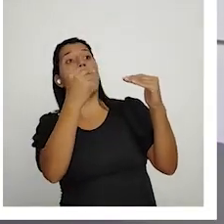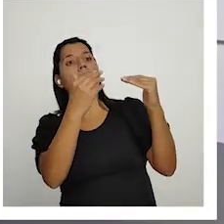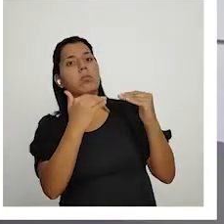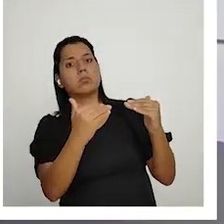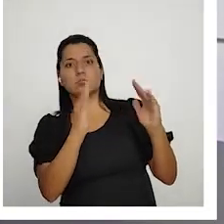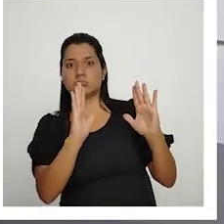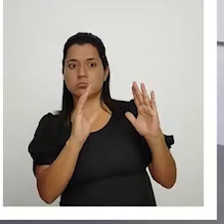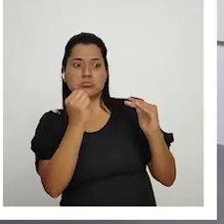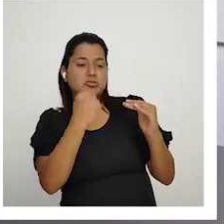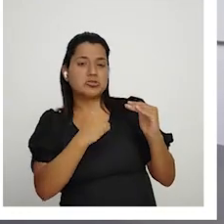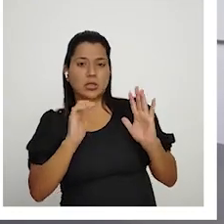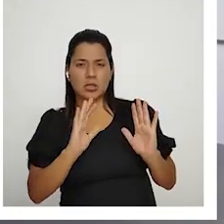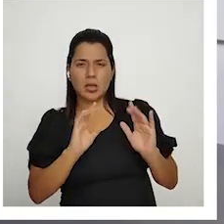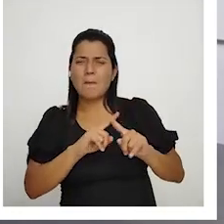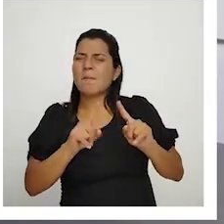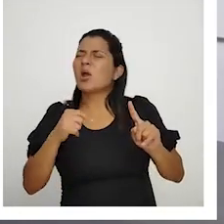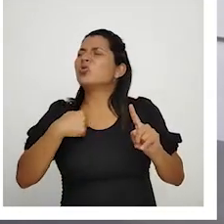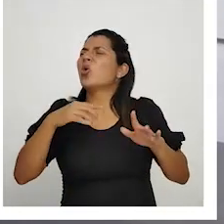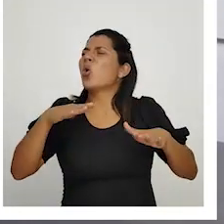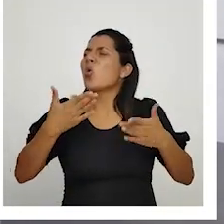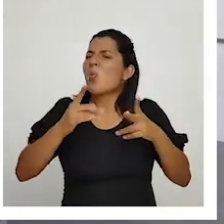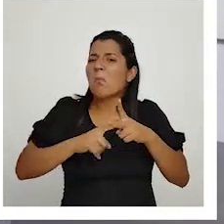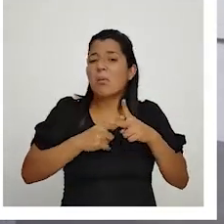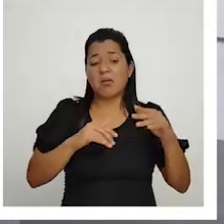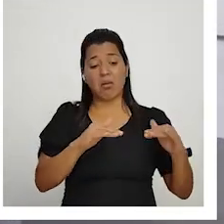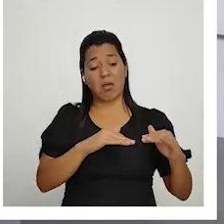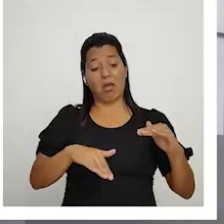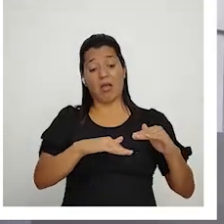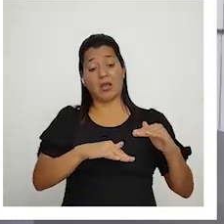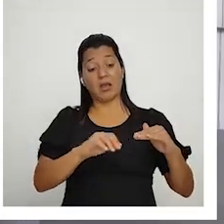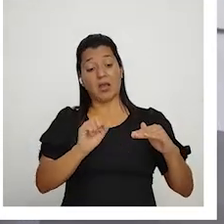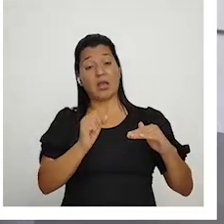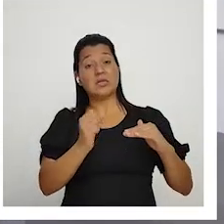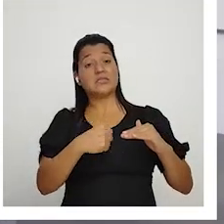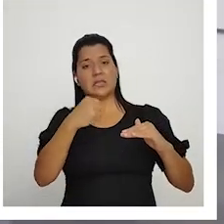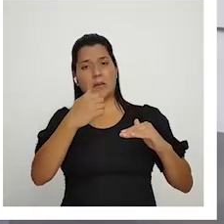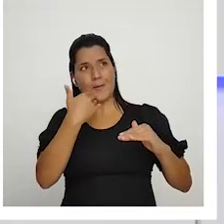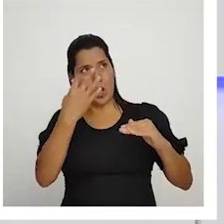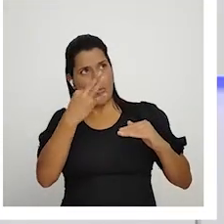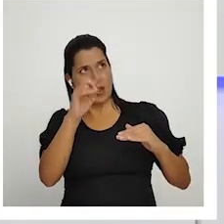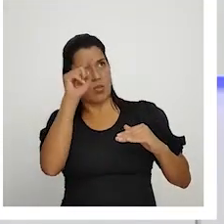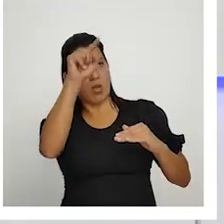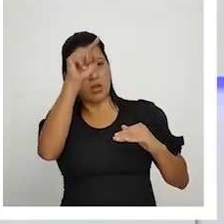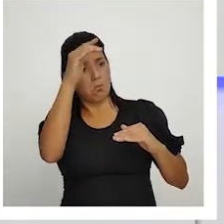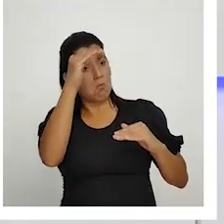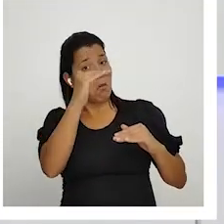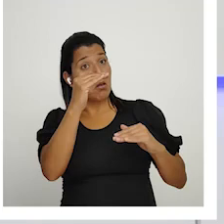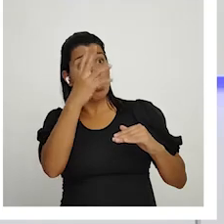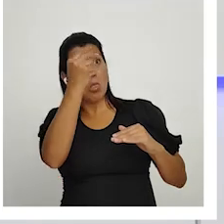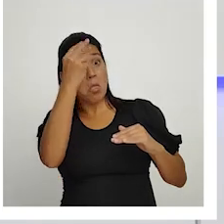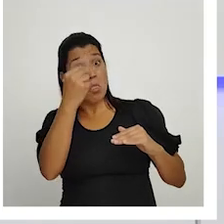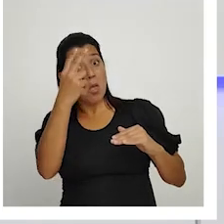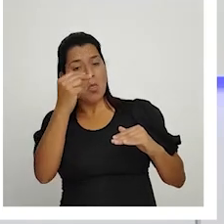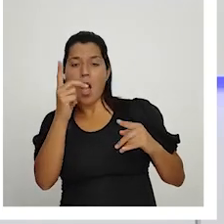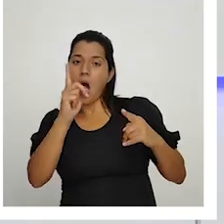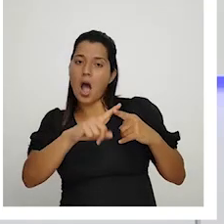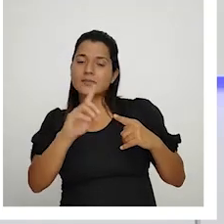¿cómo lo voy a mandar a un nivel más bajo sin saber si en la de arriba me lo iban a aceptar, ¿verdad? Entonces yo creo que es ir ahí y no aprovechar